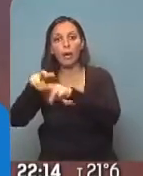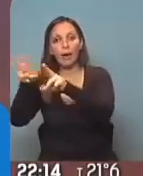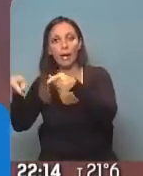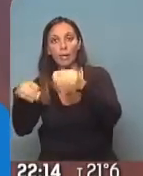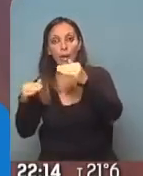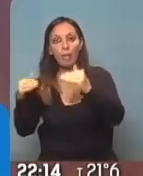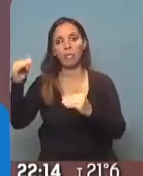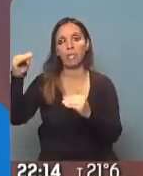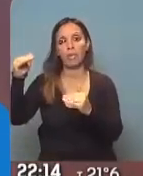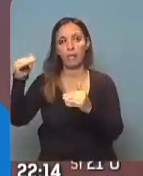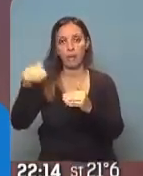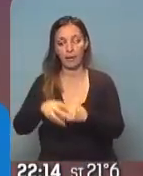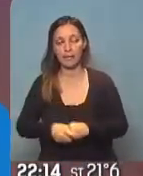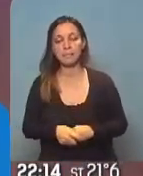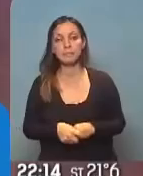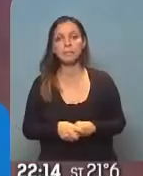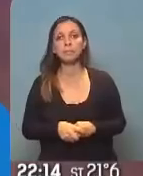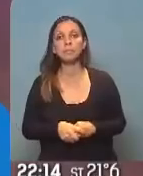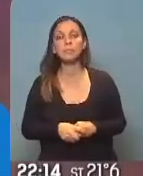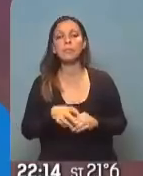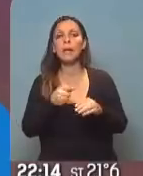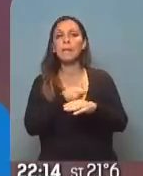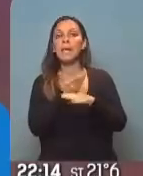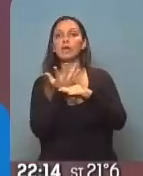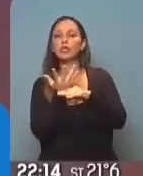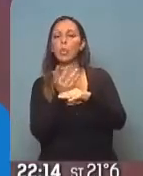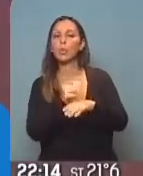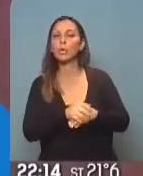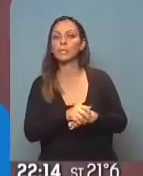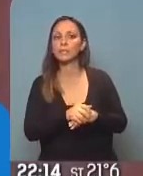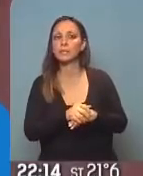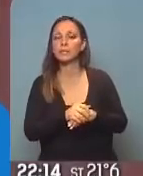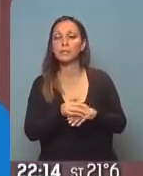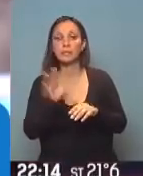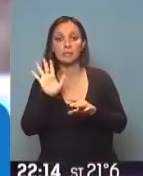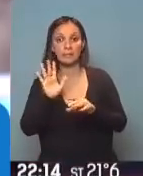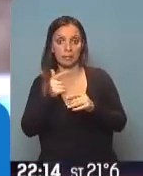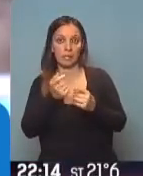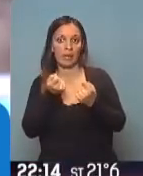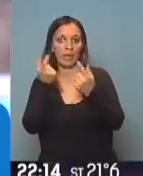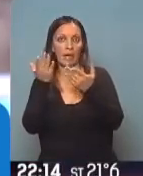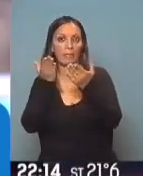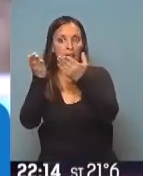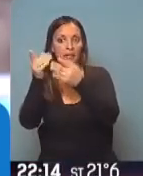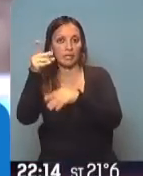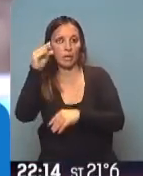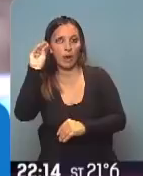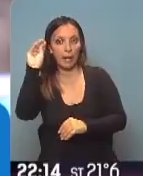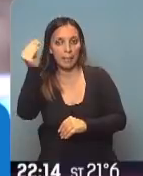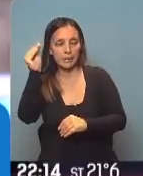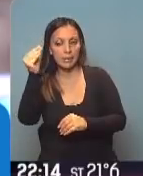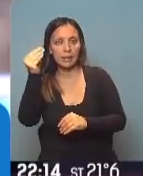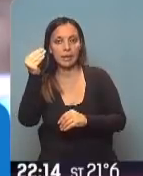en la balanza comercial. El Mercosur se ha visto, Brasil se ha visto privilegiado en lo que hace a la